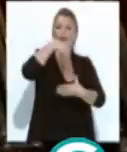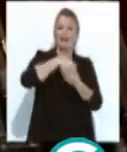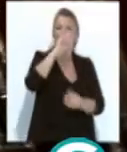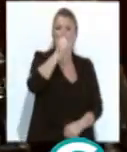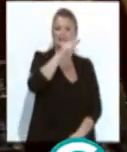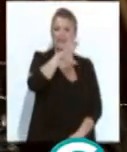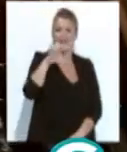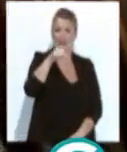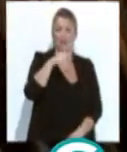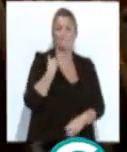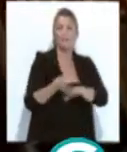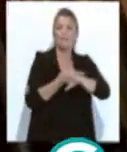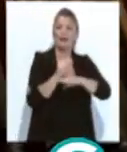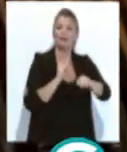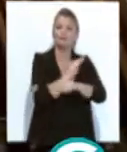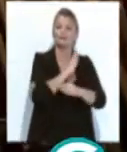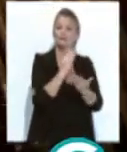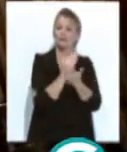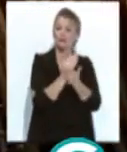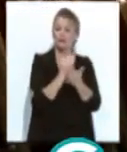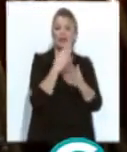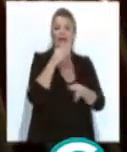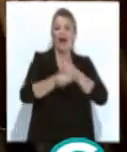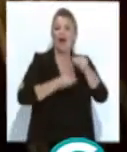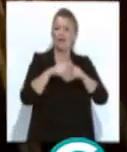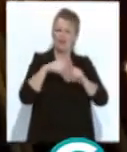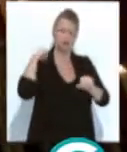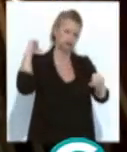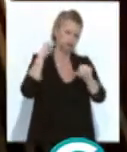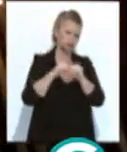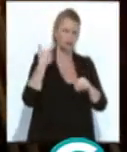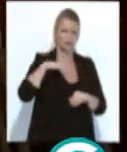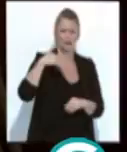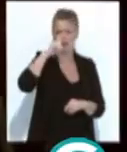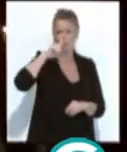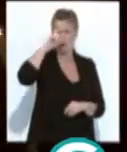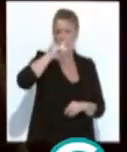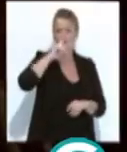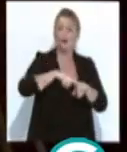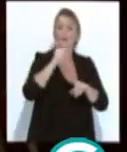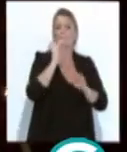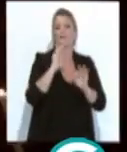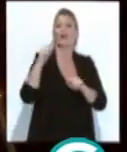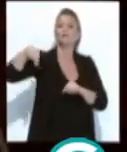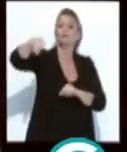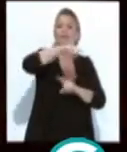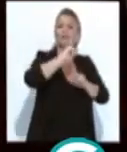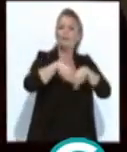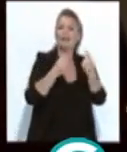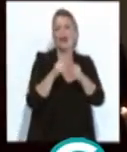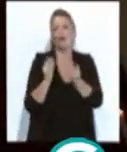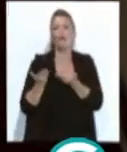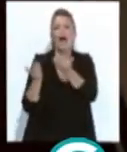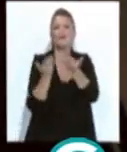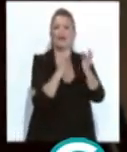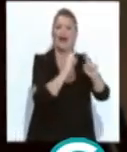Mirandilla. La beca de estudios Jesús de la Sentencia se lleva entregando ya desde hace un lustro y permite que varias familias reciban una ayuda